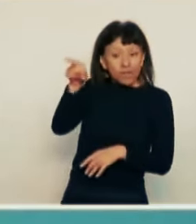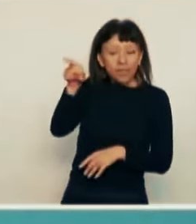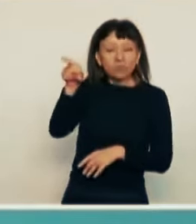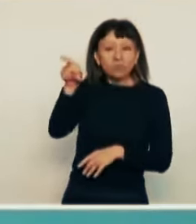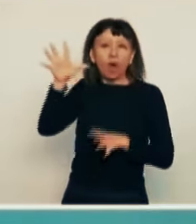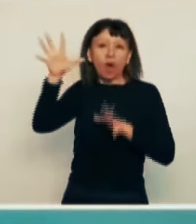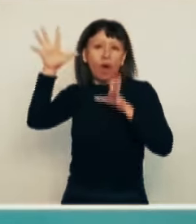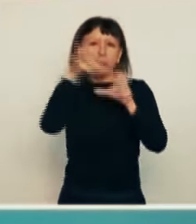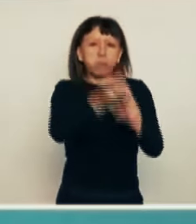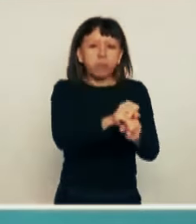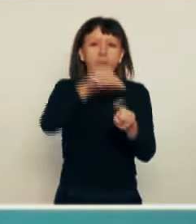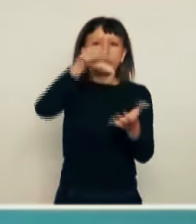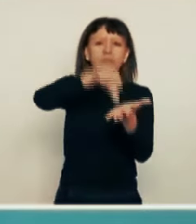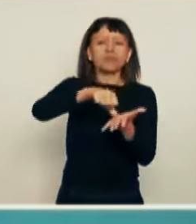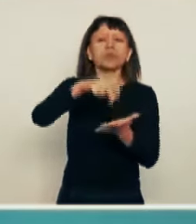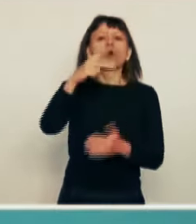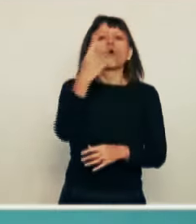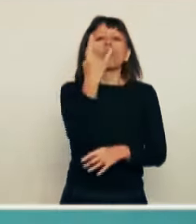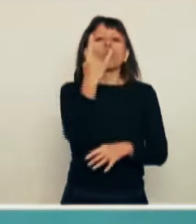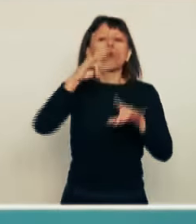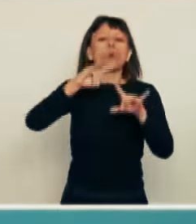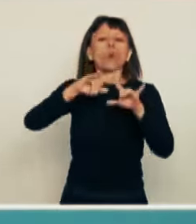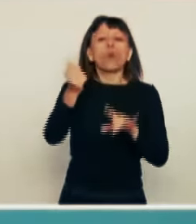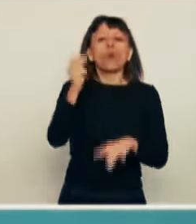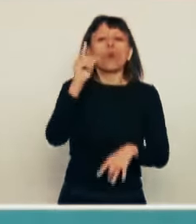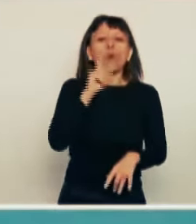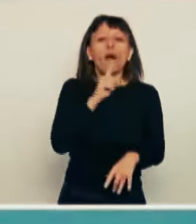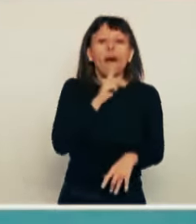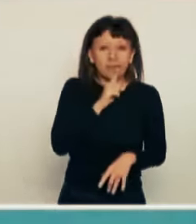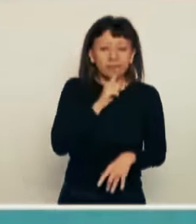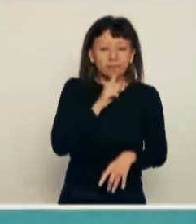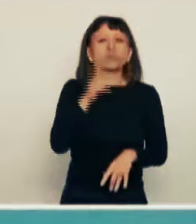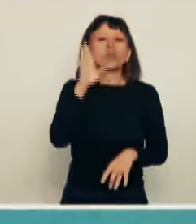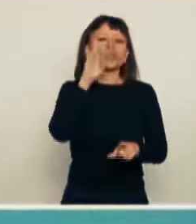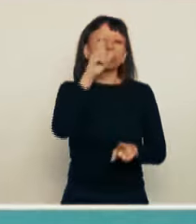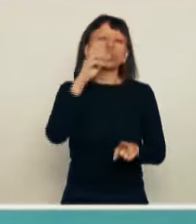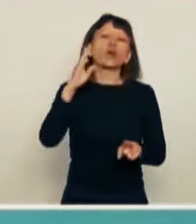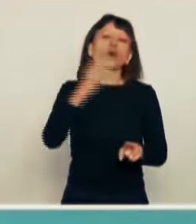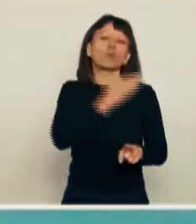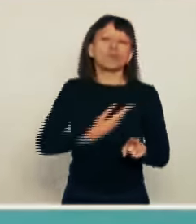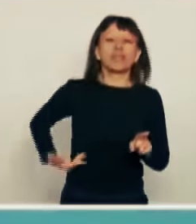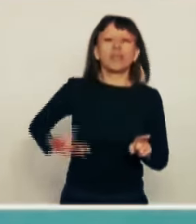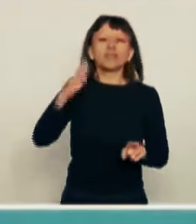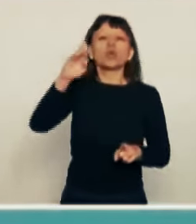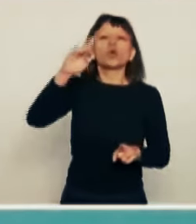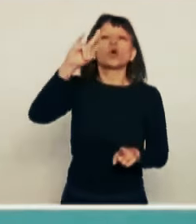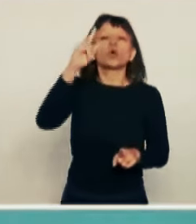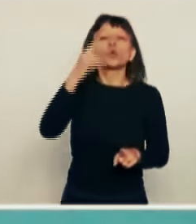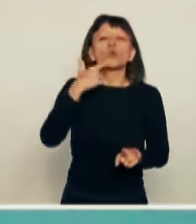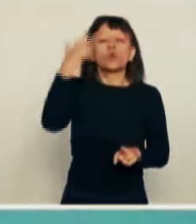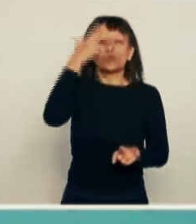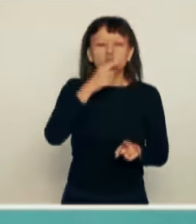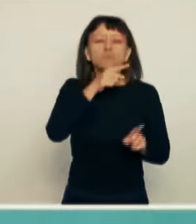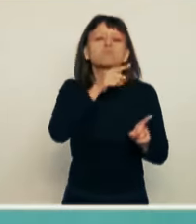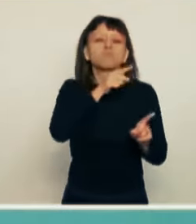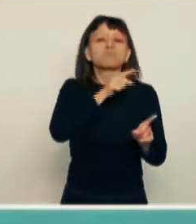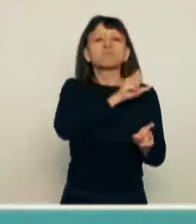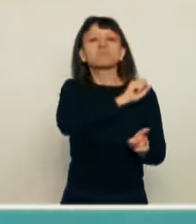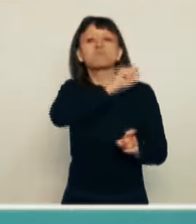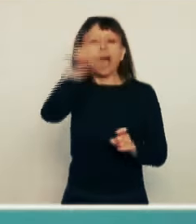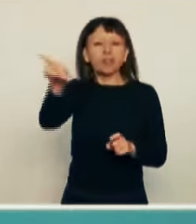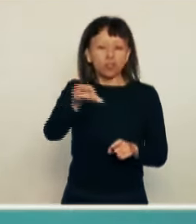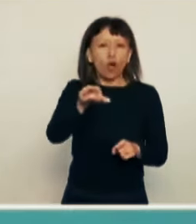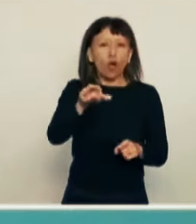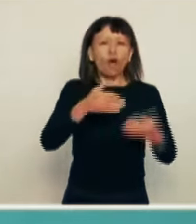Kuwait, Bush padre era presidente en Estados Unidos, manda dos fragatas misilísticas argentinas